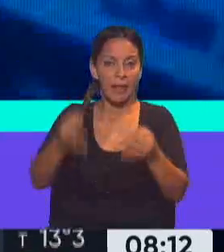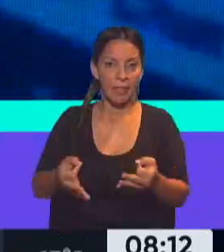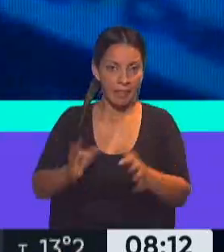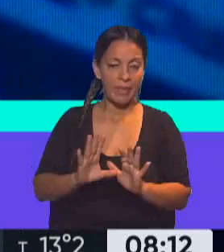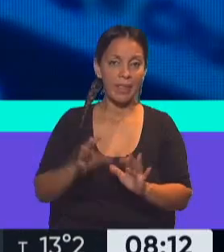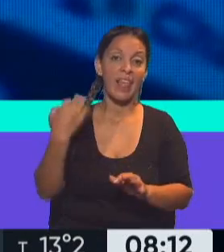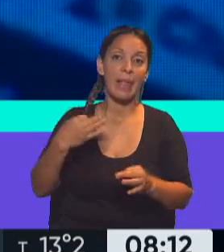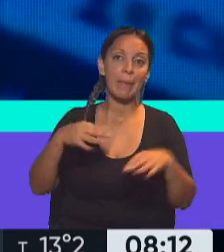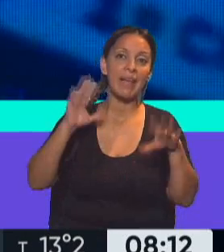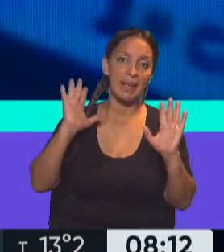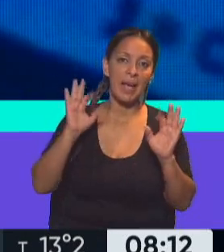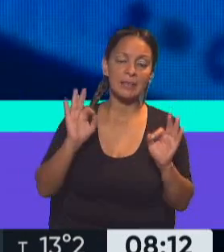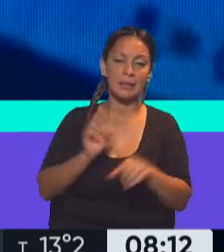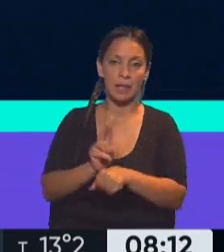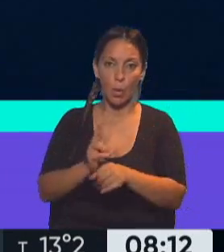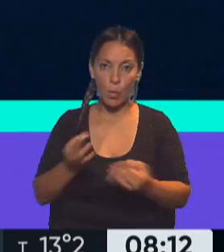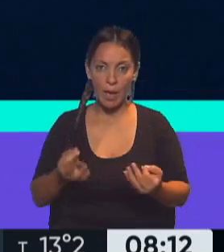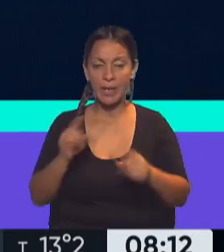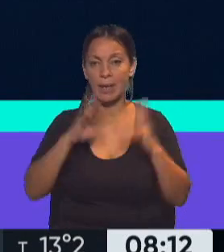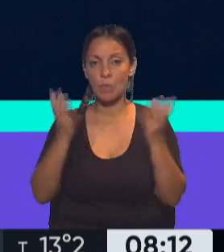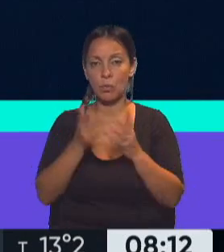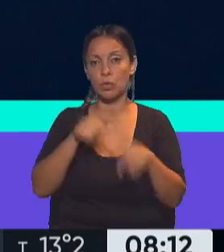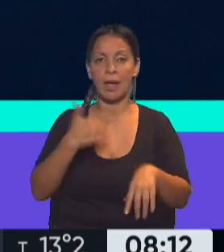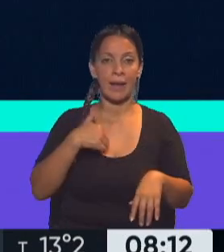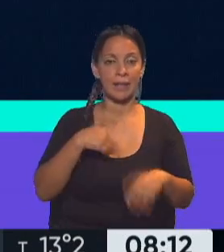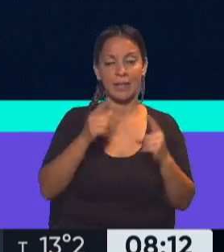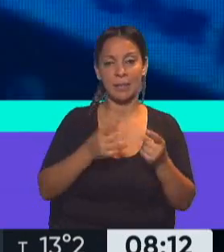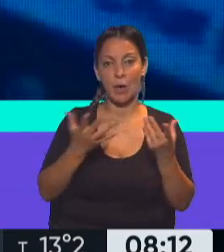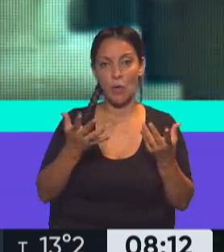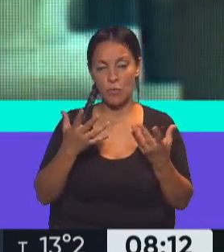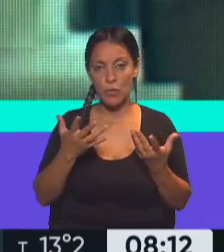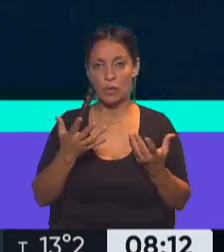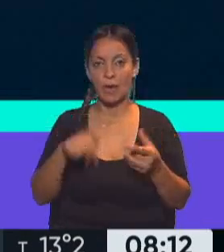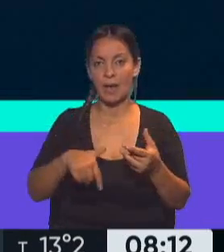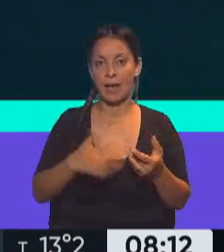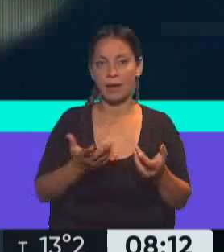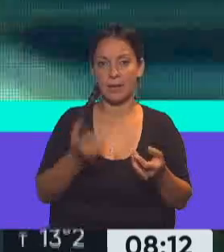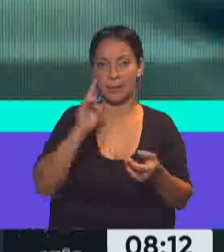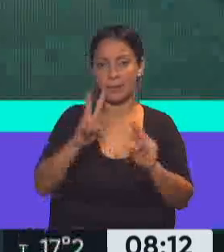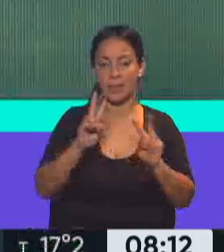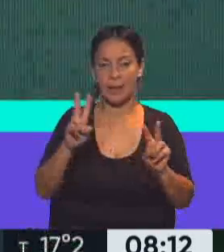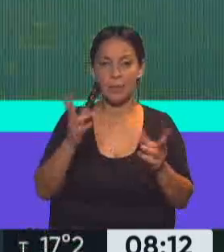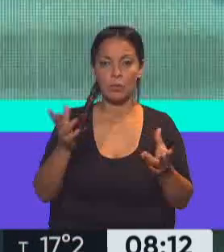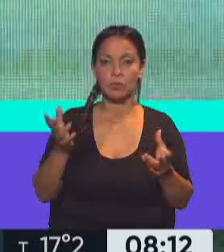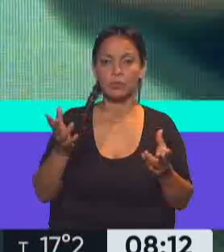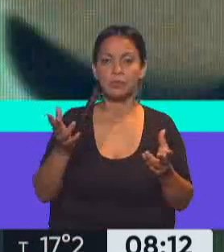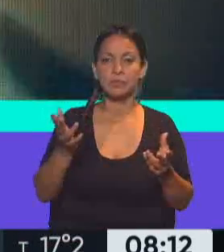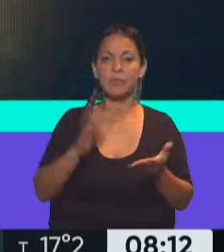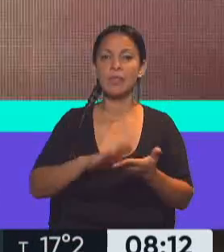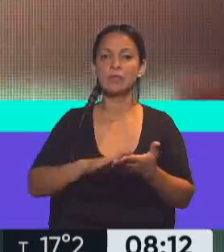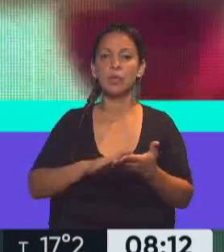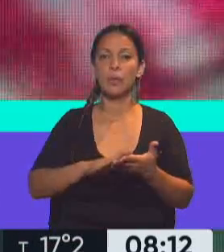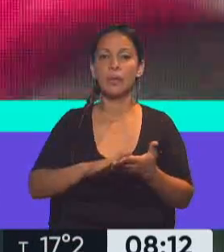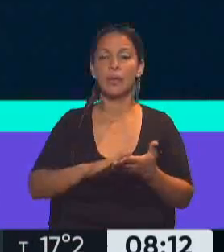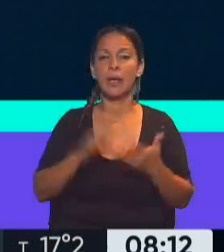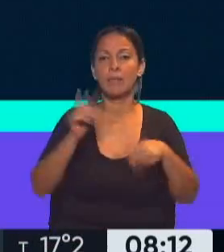que debería tener Internet en el mundo, y en la República Argentina estamos acá viviendo y hacemos foco y eco en lo que sucedió